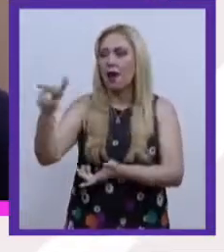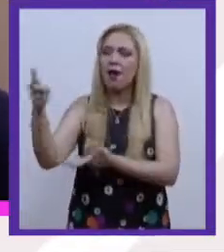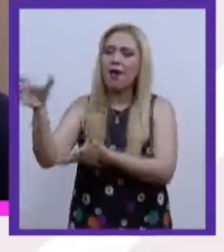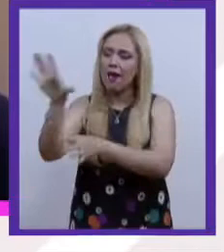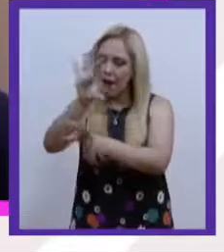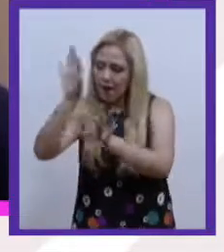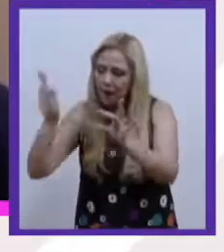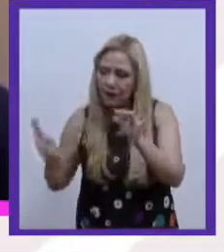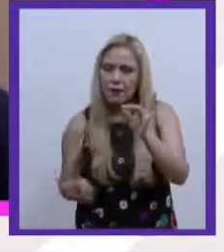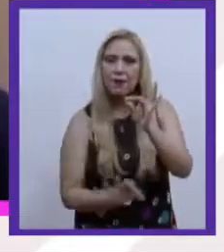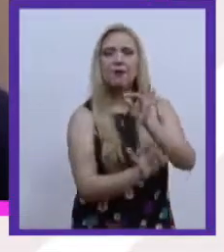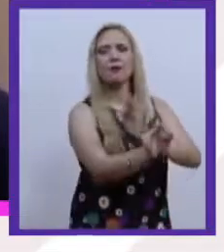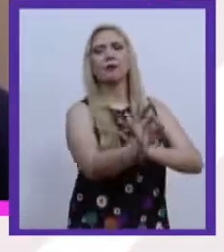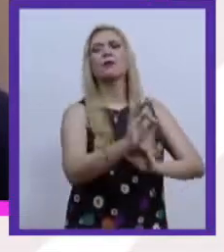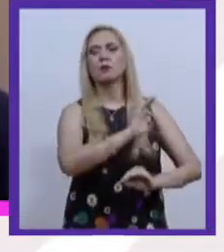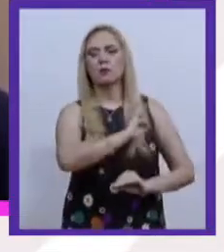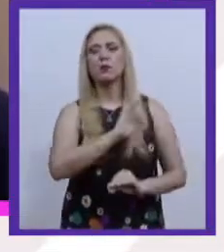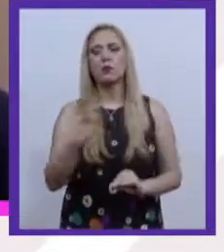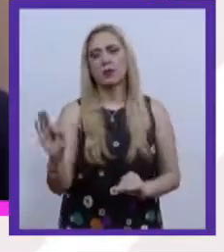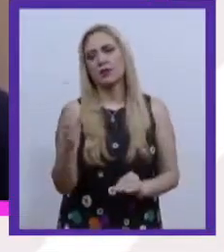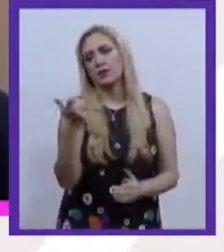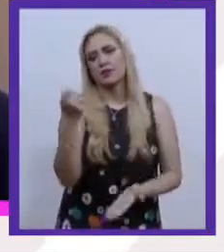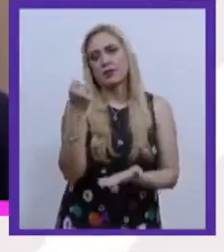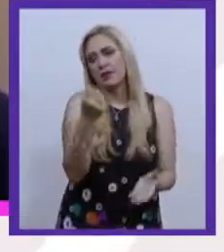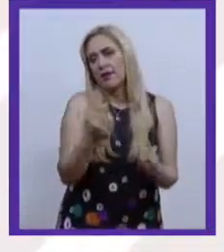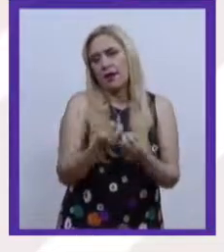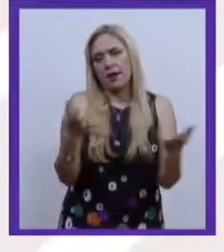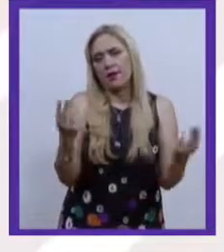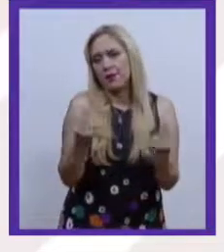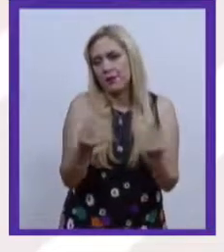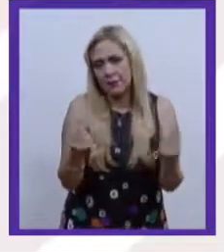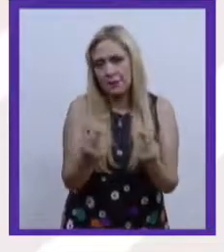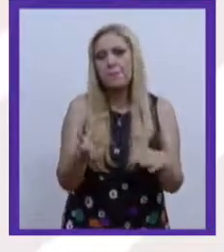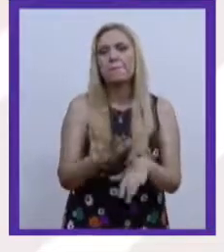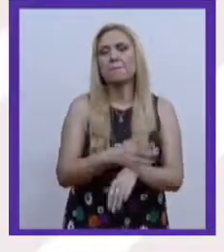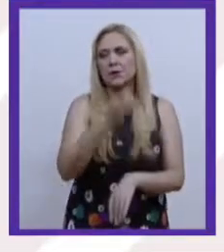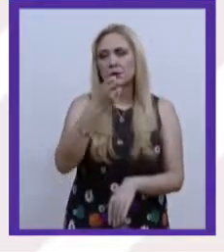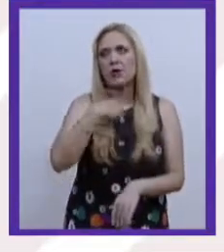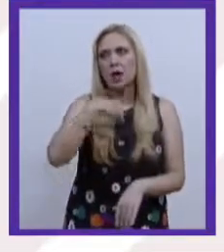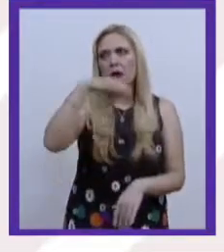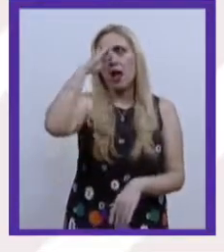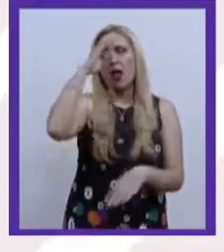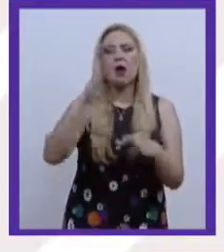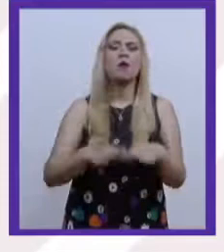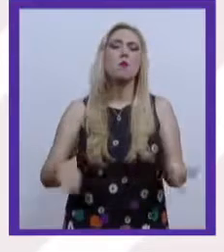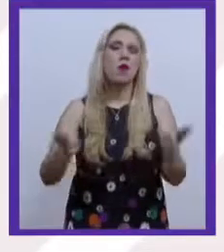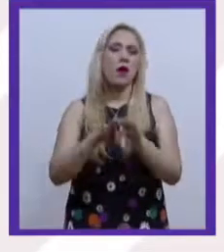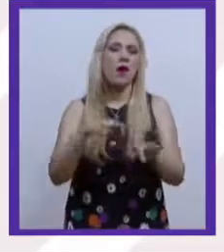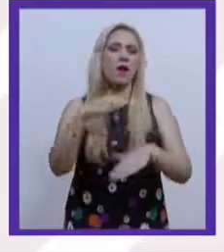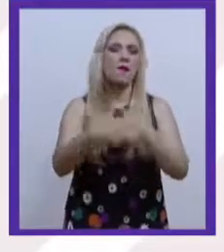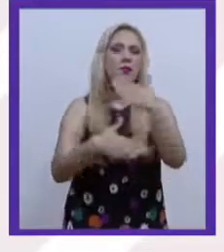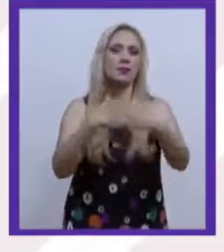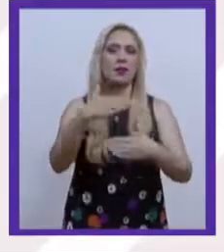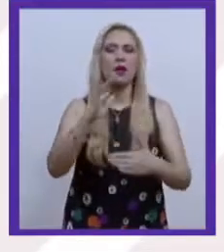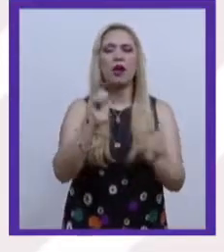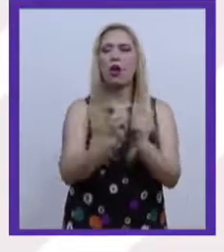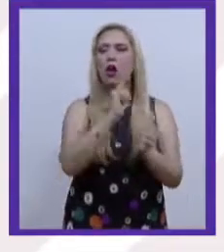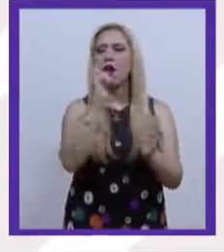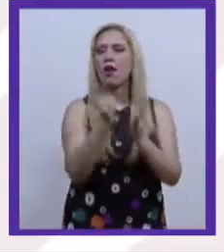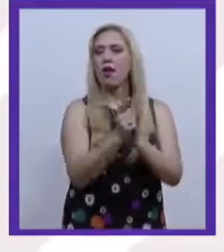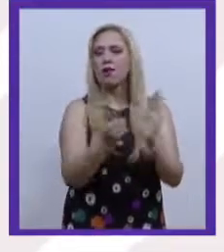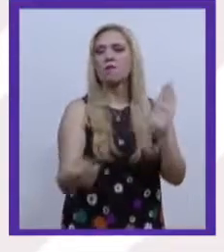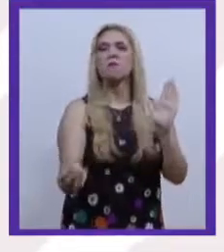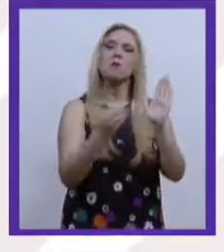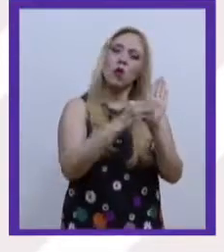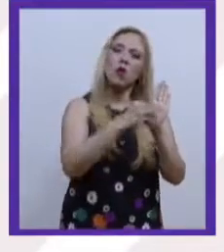en esta materia se requieren recursos, y por eso es que pues nos era importante avanzar en el reconocimiento constitucional de